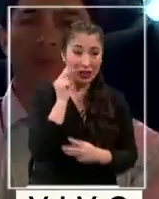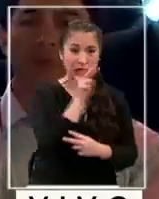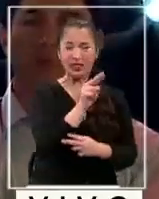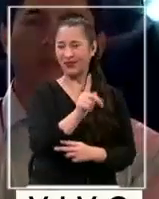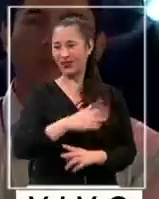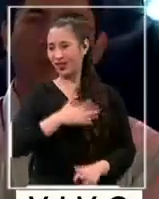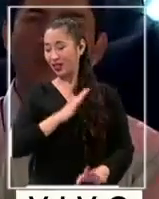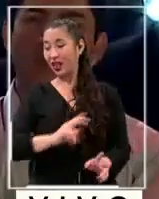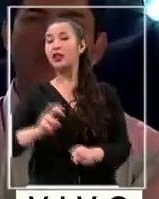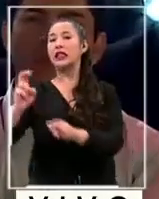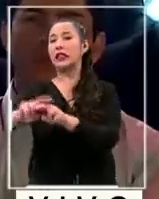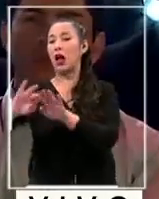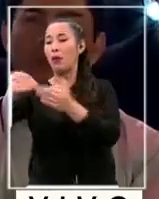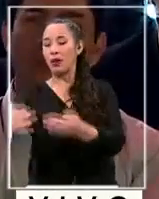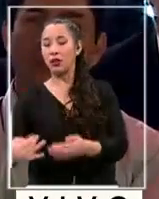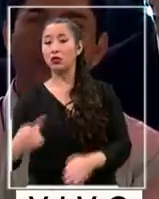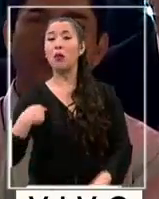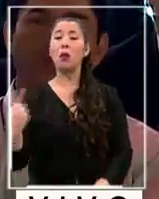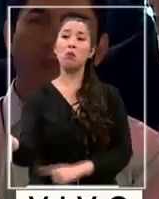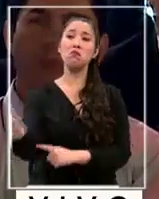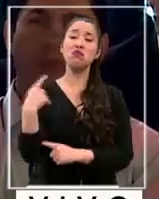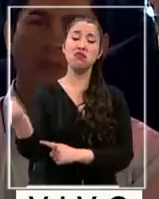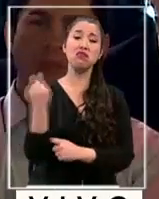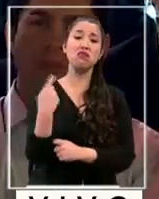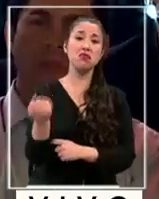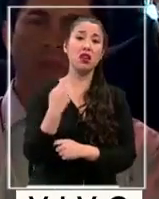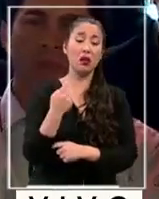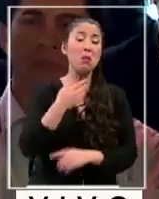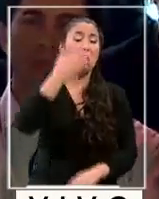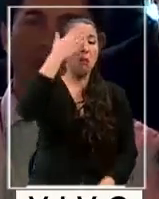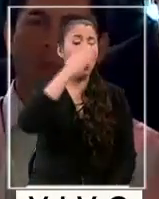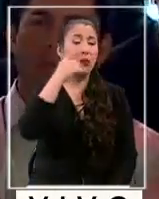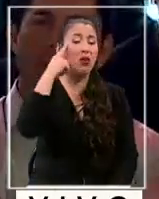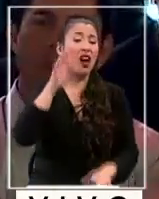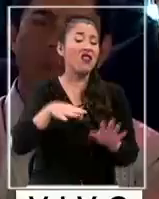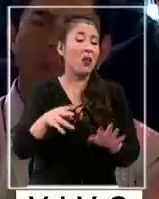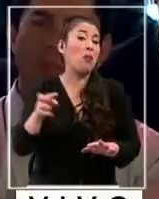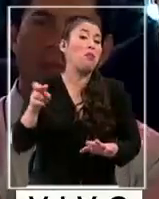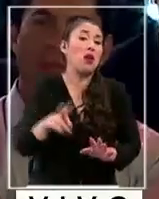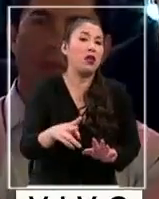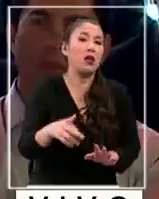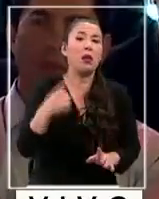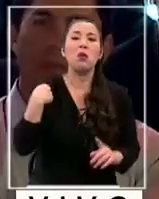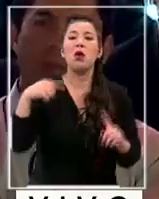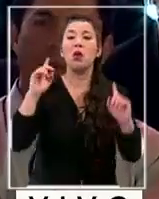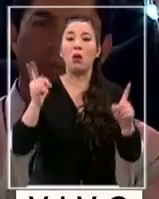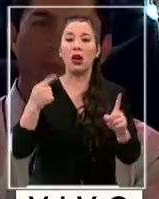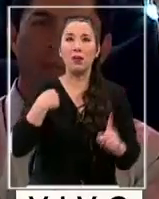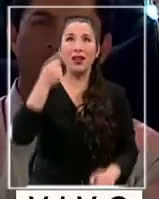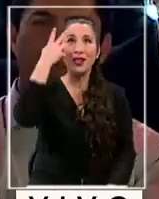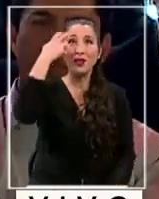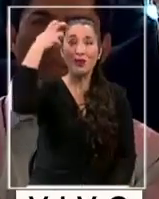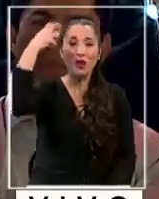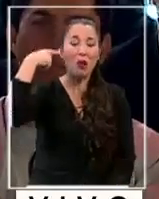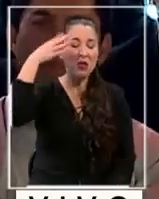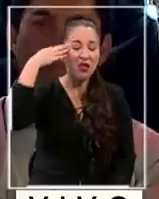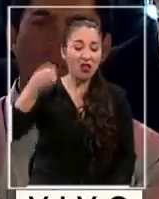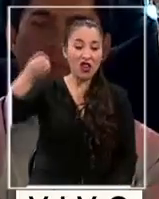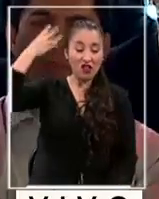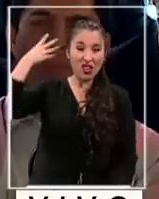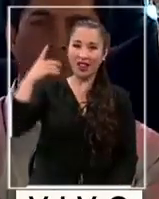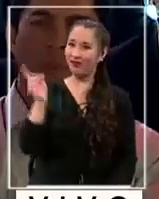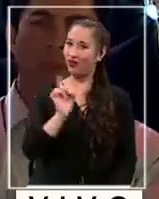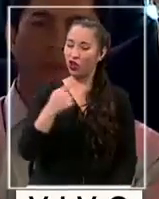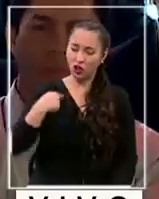que me siguen tratando mal, y a lo mejor peor, pero no nos van a lograr bajar de este gran sueño de construir un Chile más